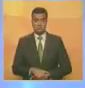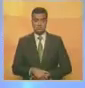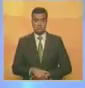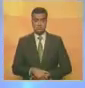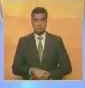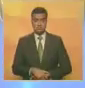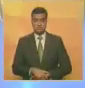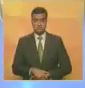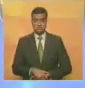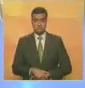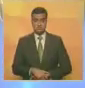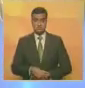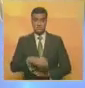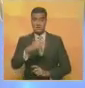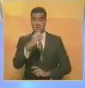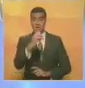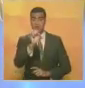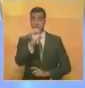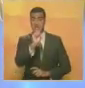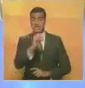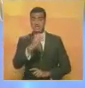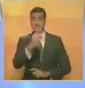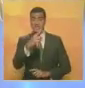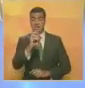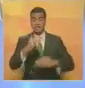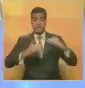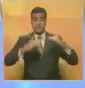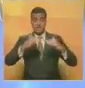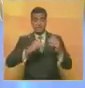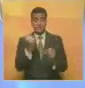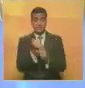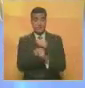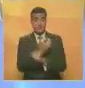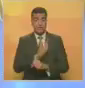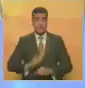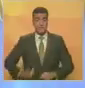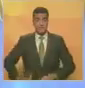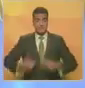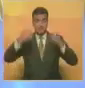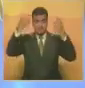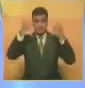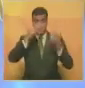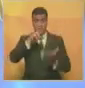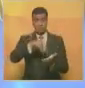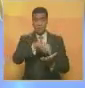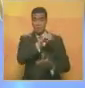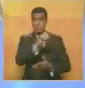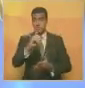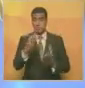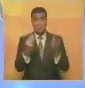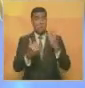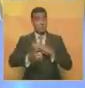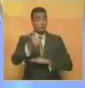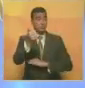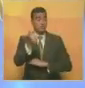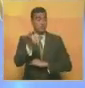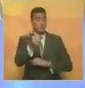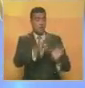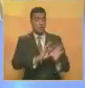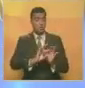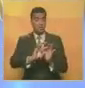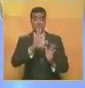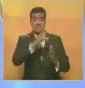El procurador general de la República, Carlos Ezcarra, asegura que el balance de la gestión del gobierno en el año 2011 fue muy positivo, con la incorporación